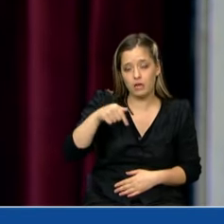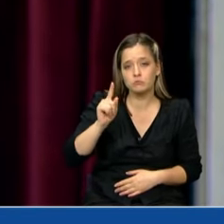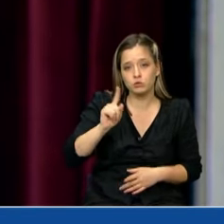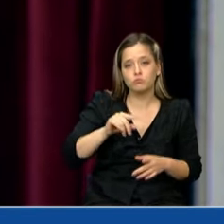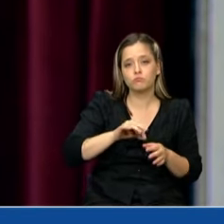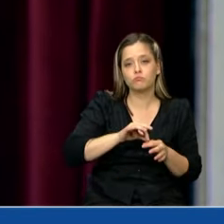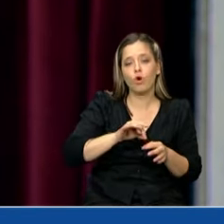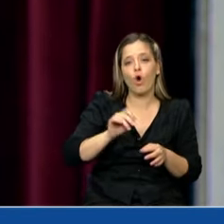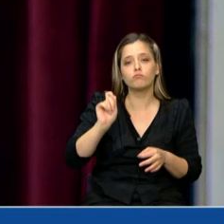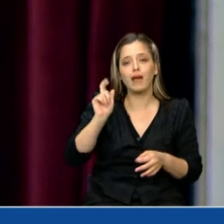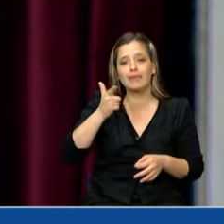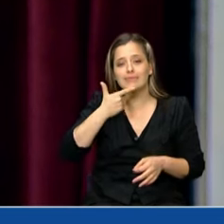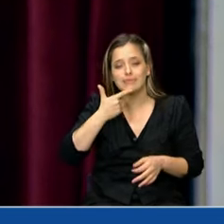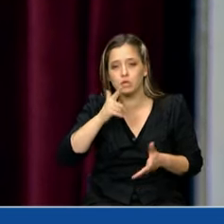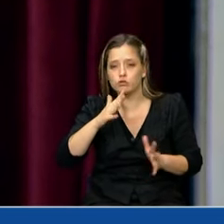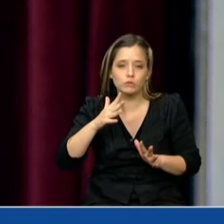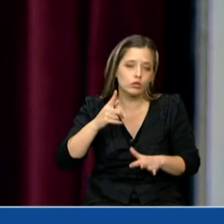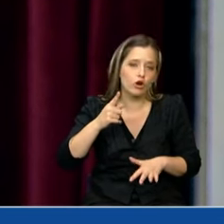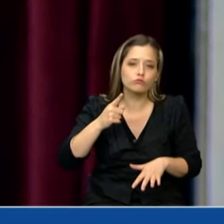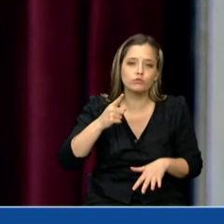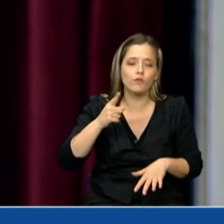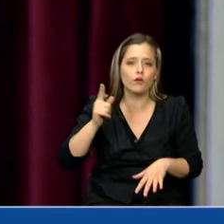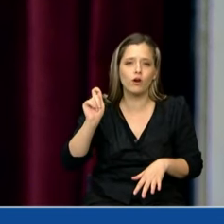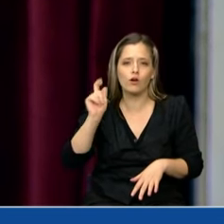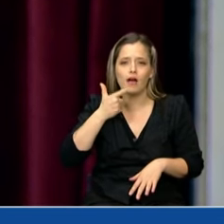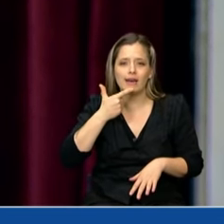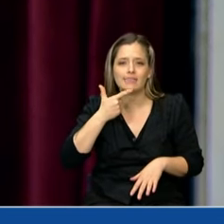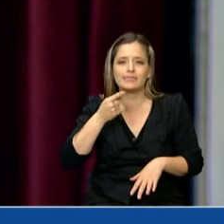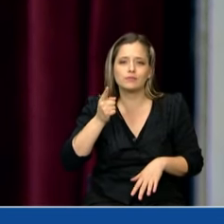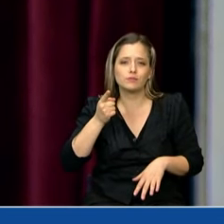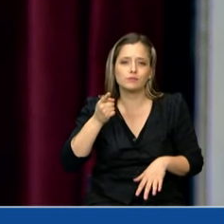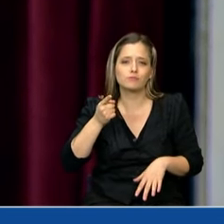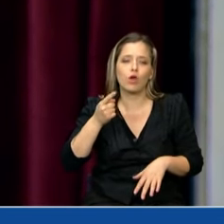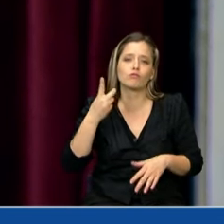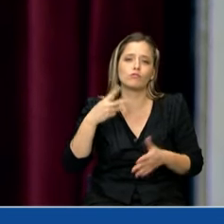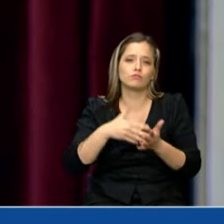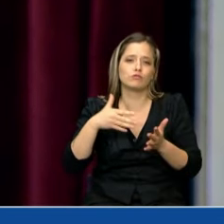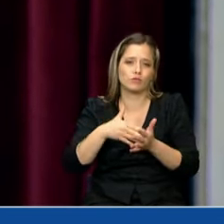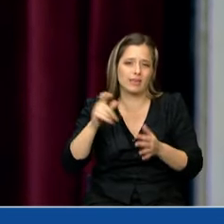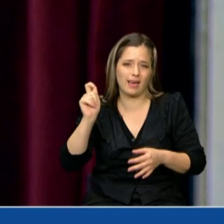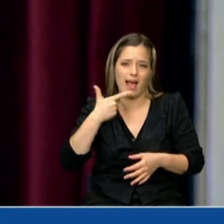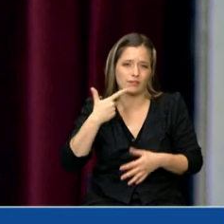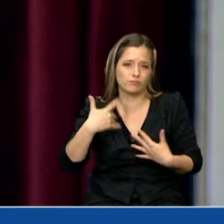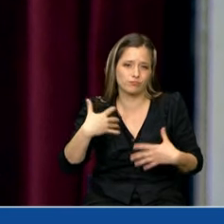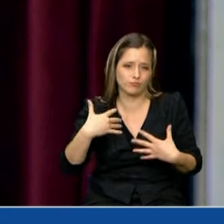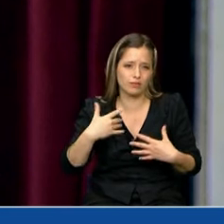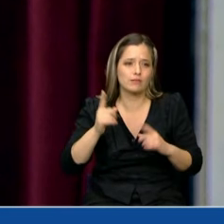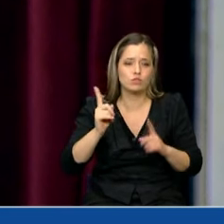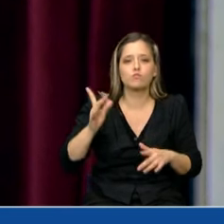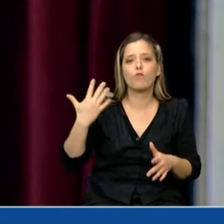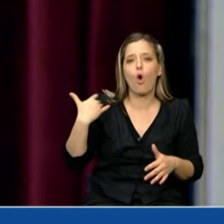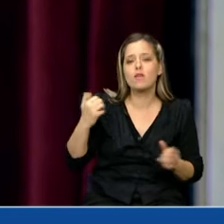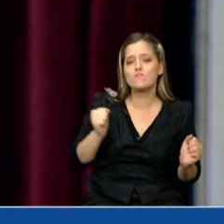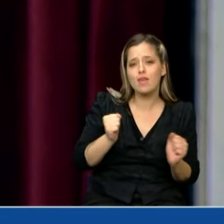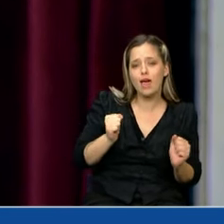cúbicos de gas por día más o menos por supuesto hay una variación entre invierno verano